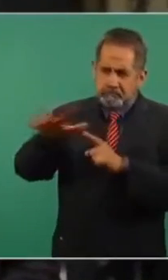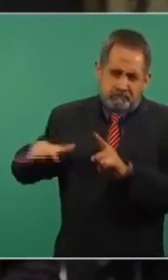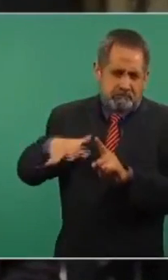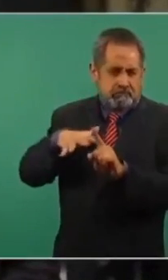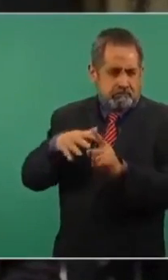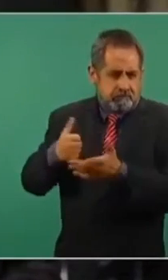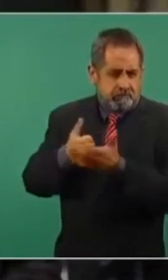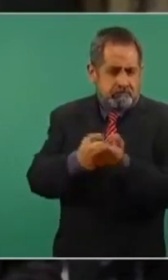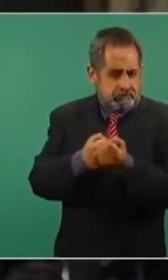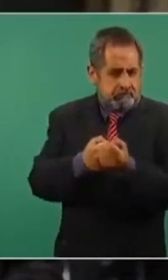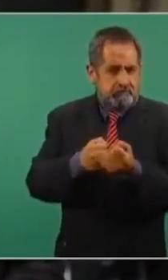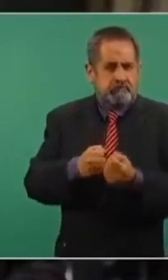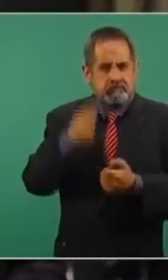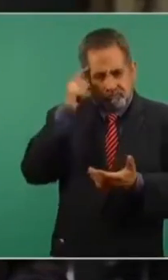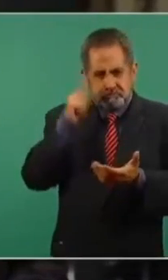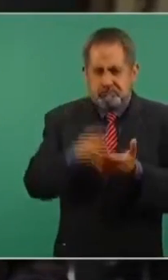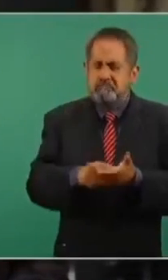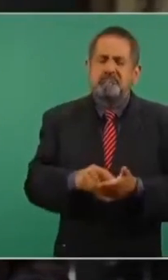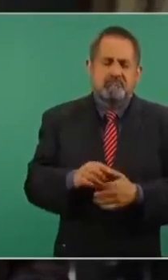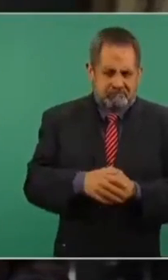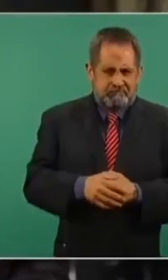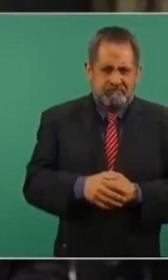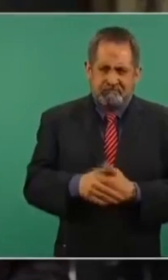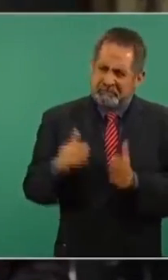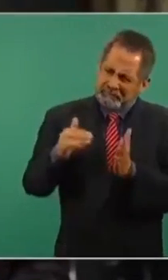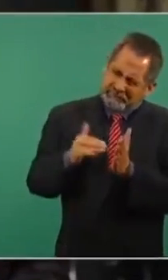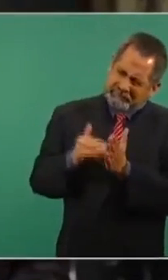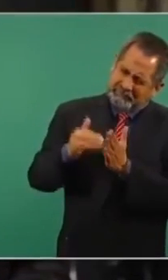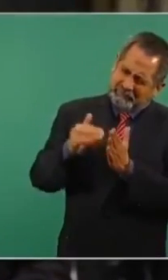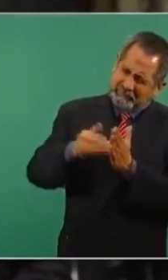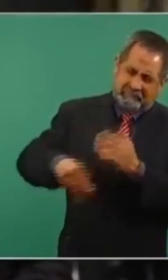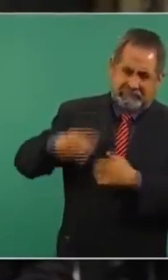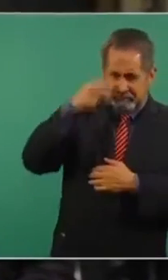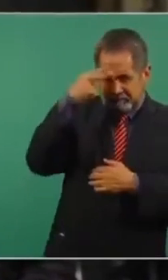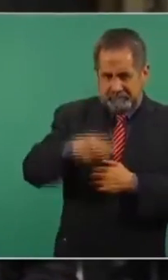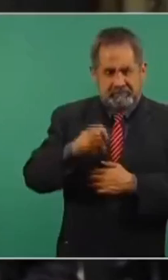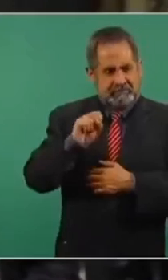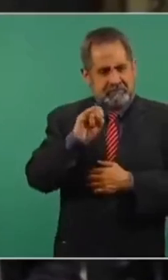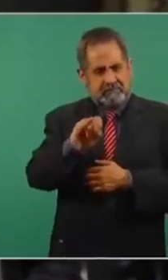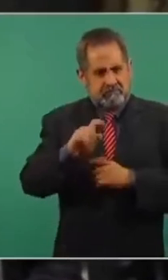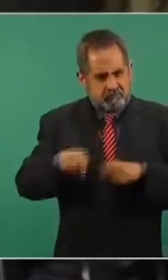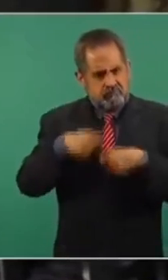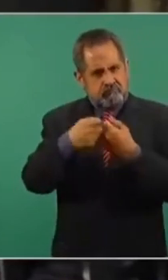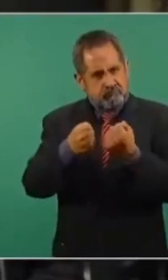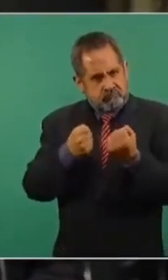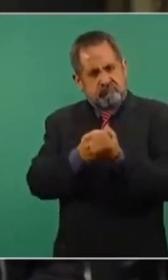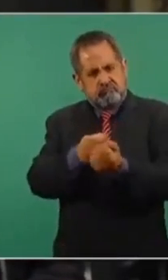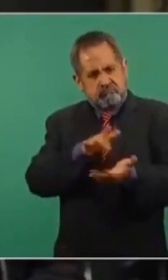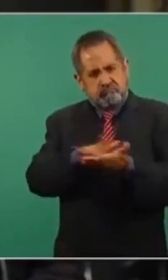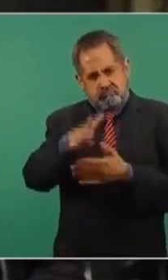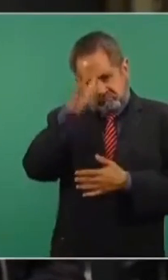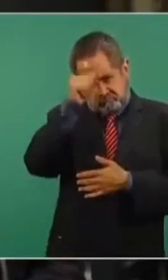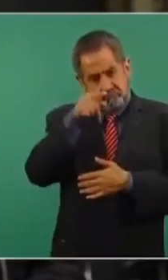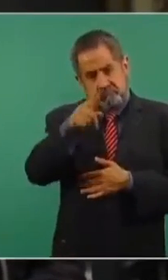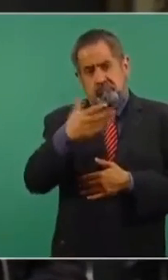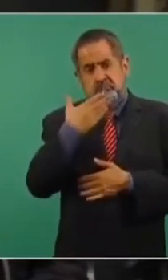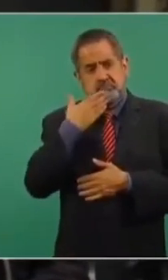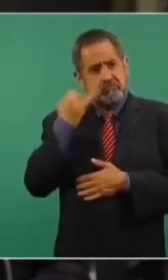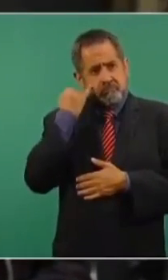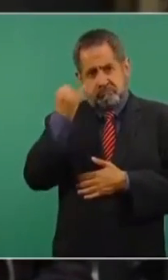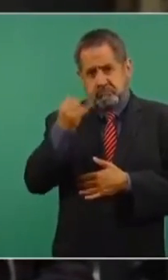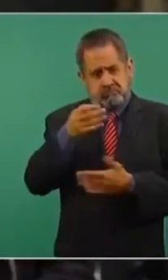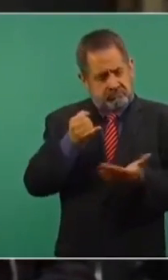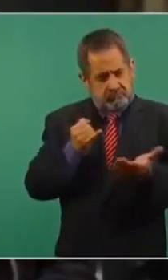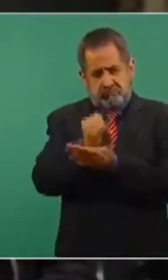tiene, créame que habríamos millones de mexicanos respaldando un